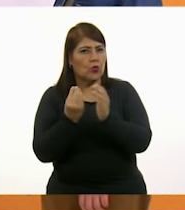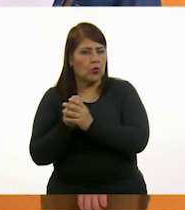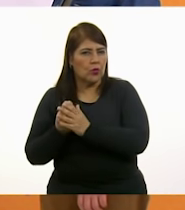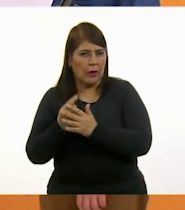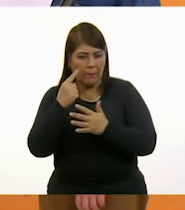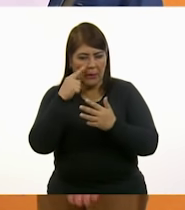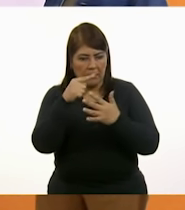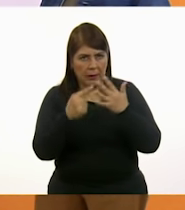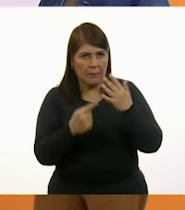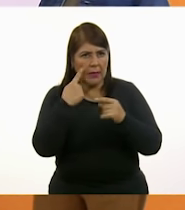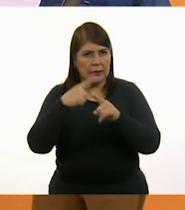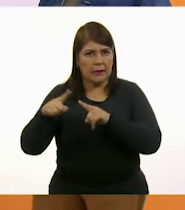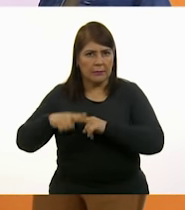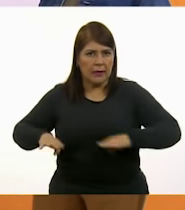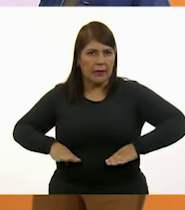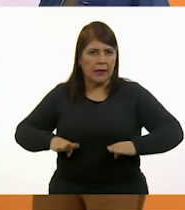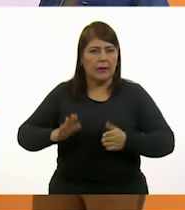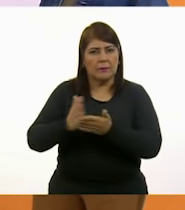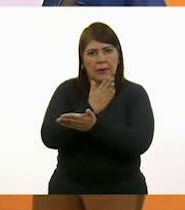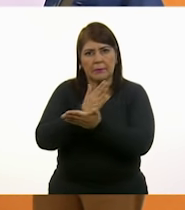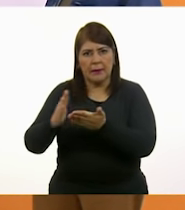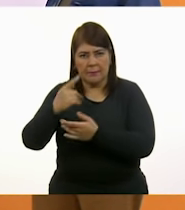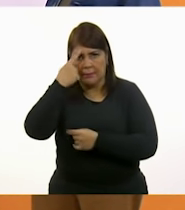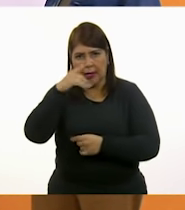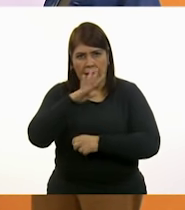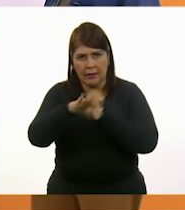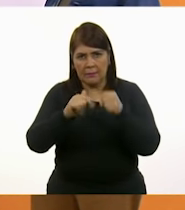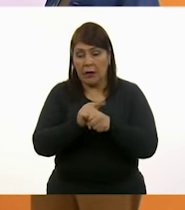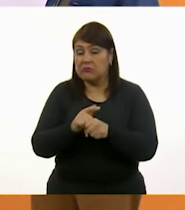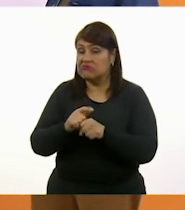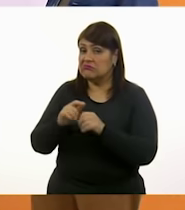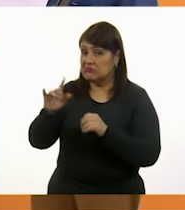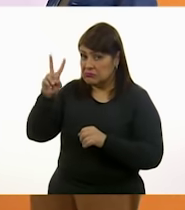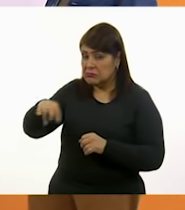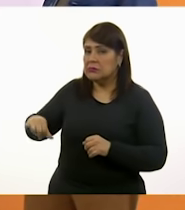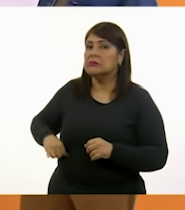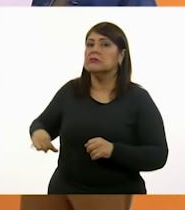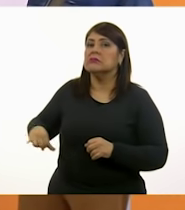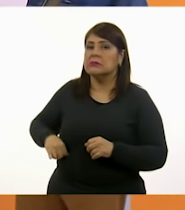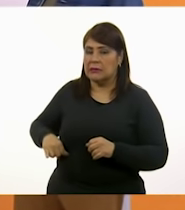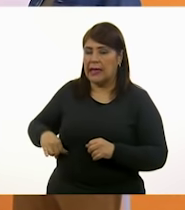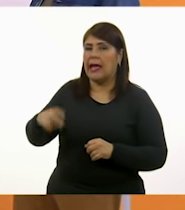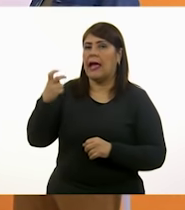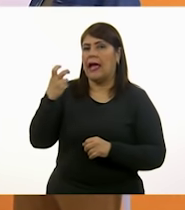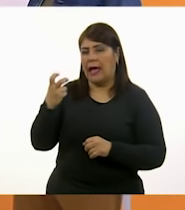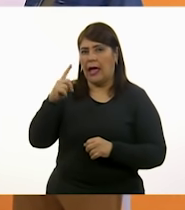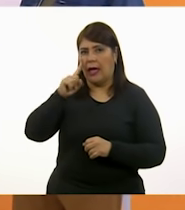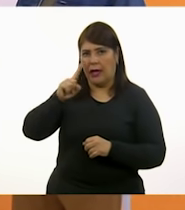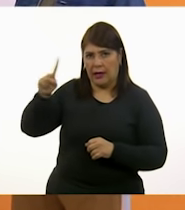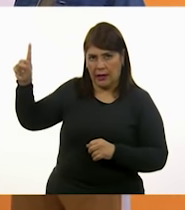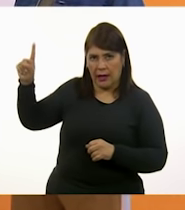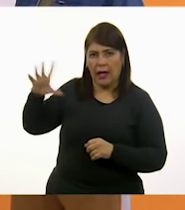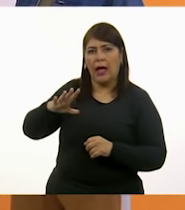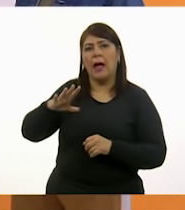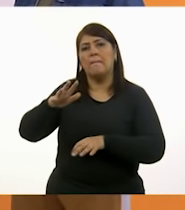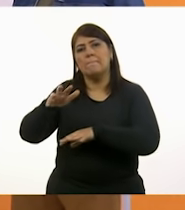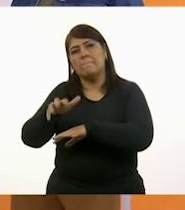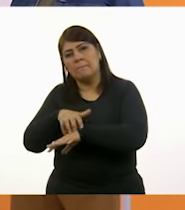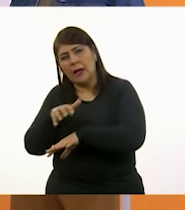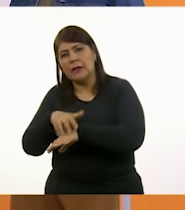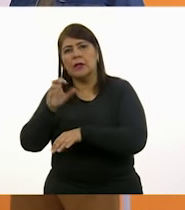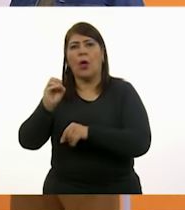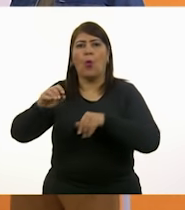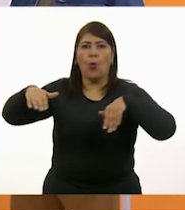Es muy interesante y muy completa Entonces, estos animales, ya sea que tengan alas o tengan patas